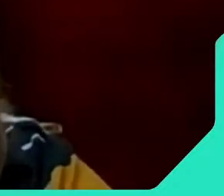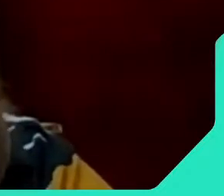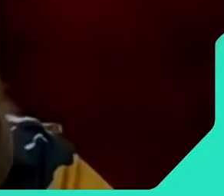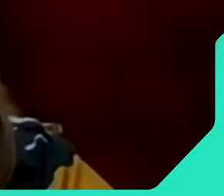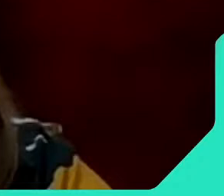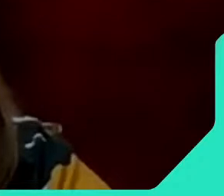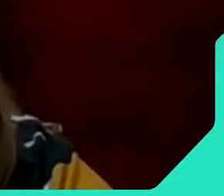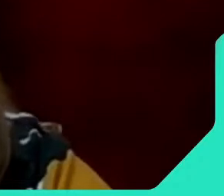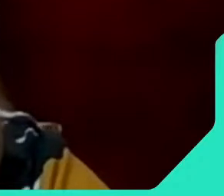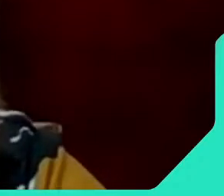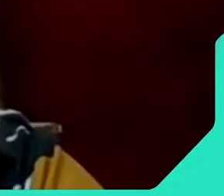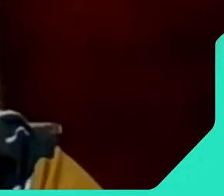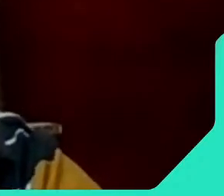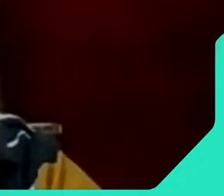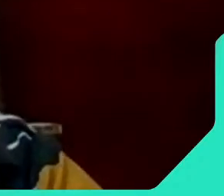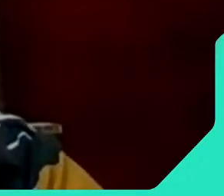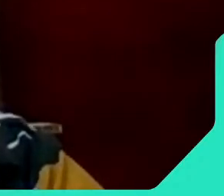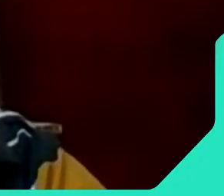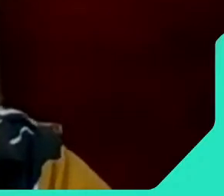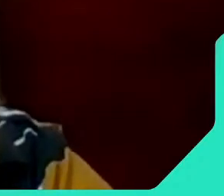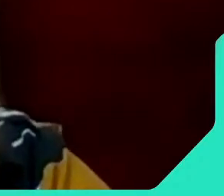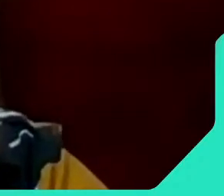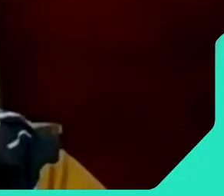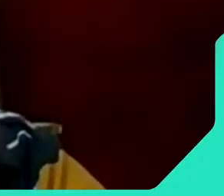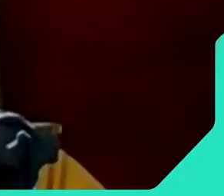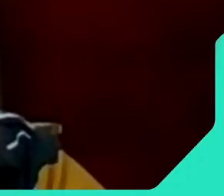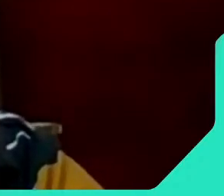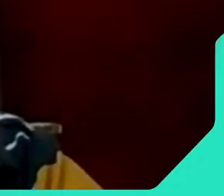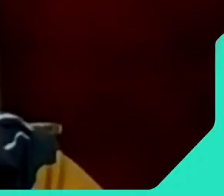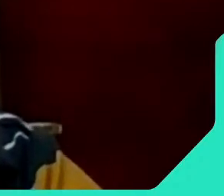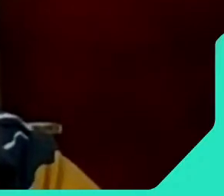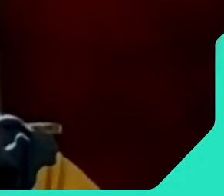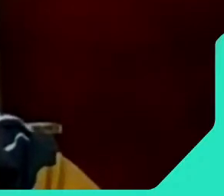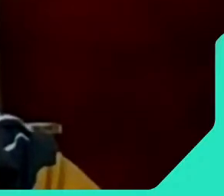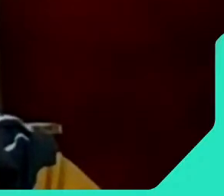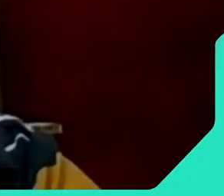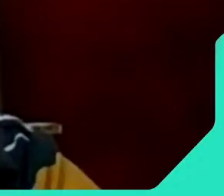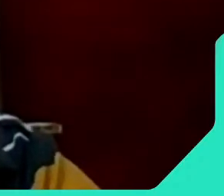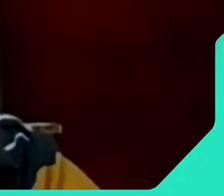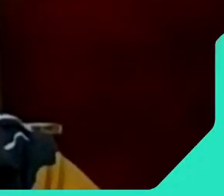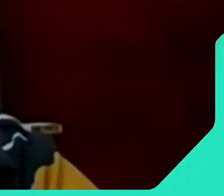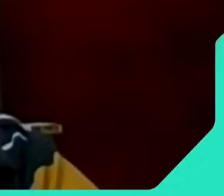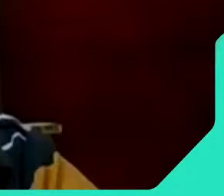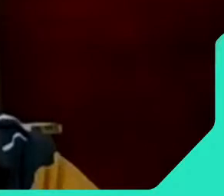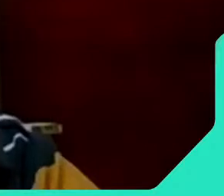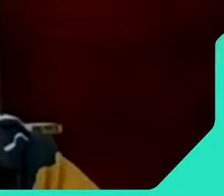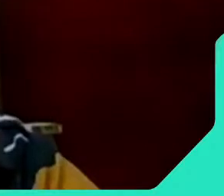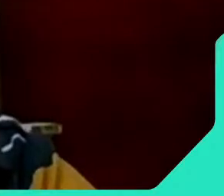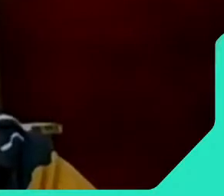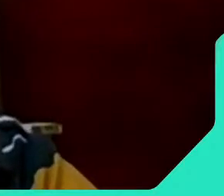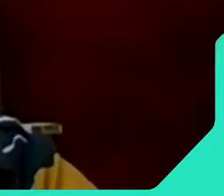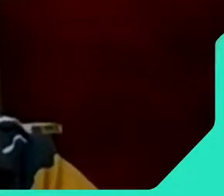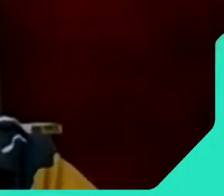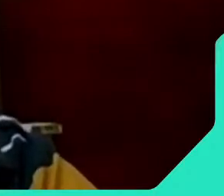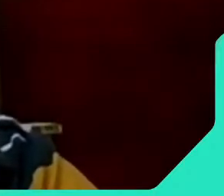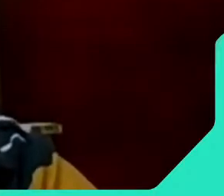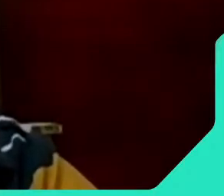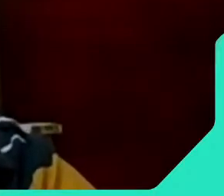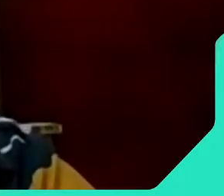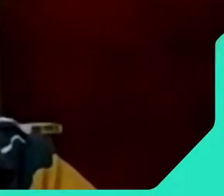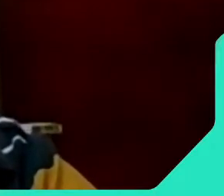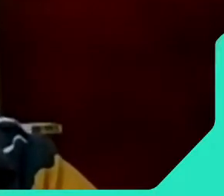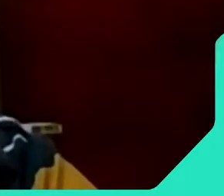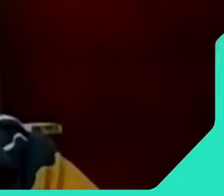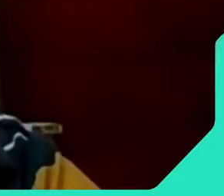actividades de carácter virtual y presencial, si puede ser aplicado oportunamente. Pero todo esto será avisado paso